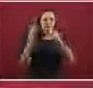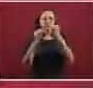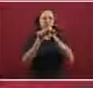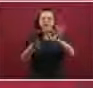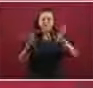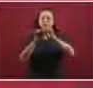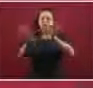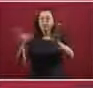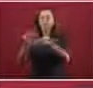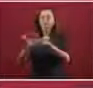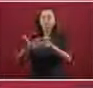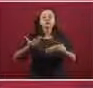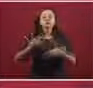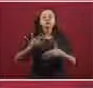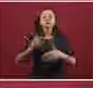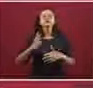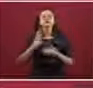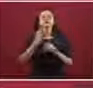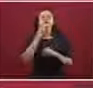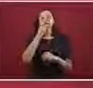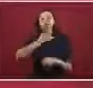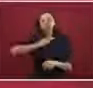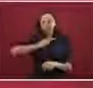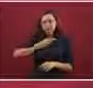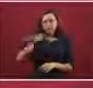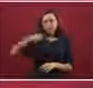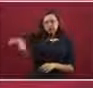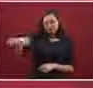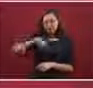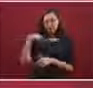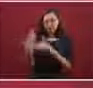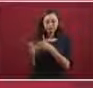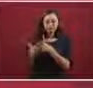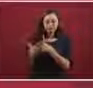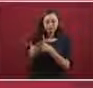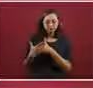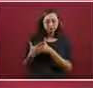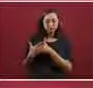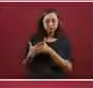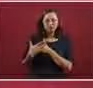informaron que van a tener